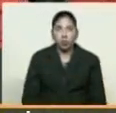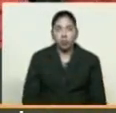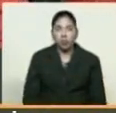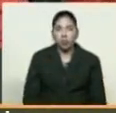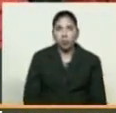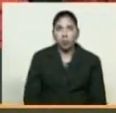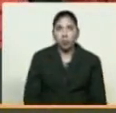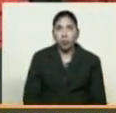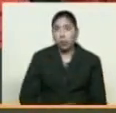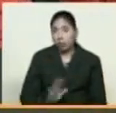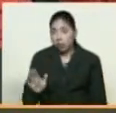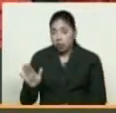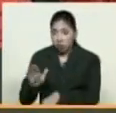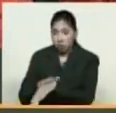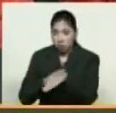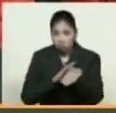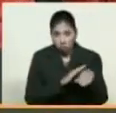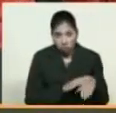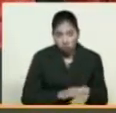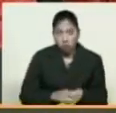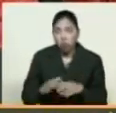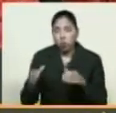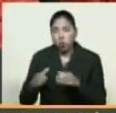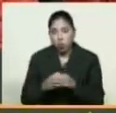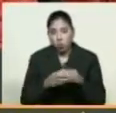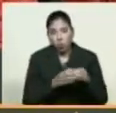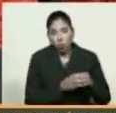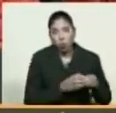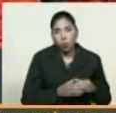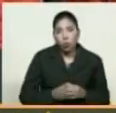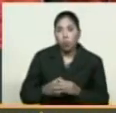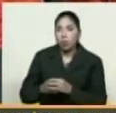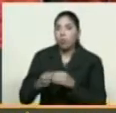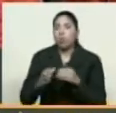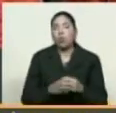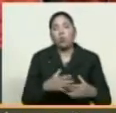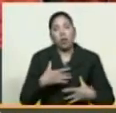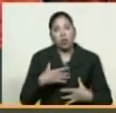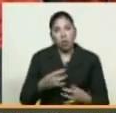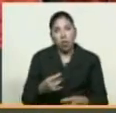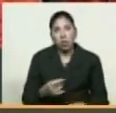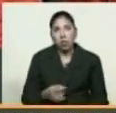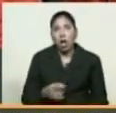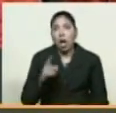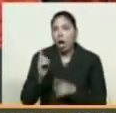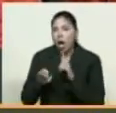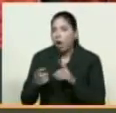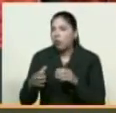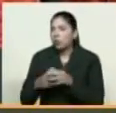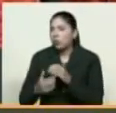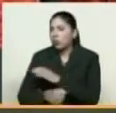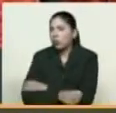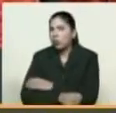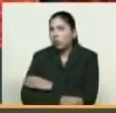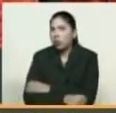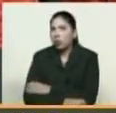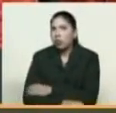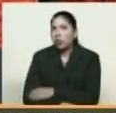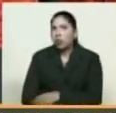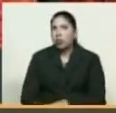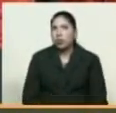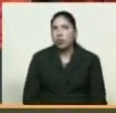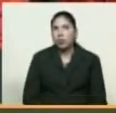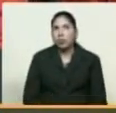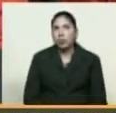interesados, incluidos los partidos políticos de la oposición. Algunos de ellos han declarado que no hay nada más antidemocrático que llamar a